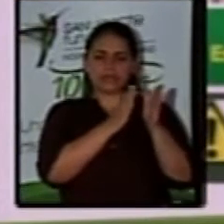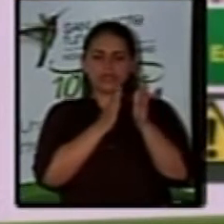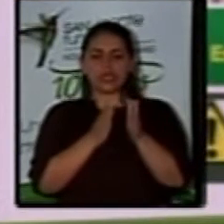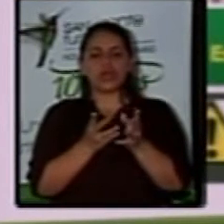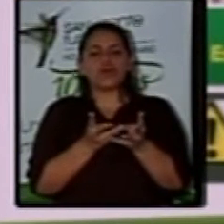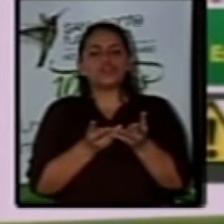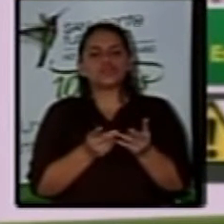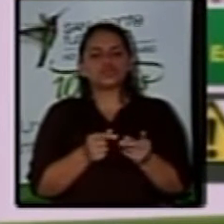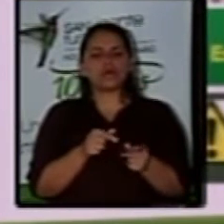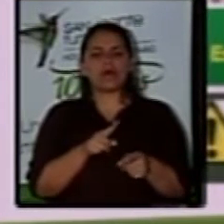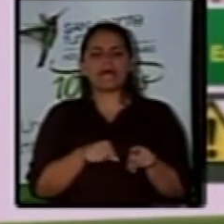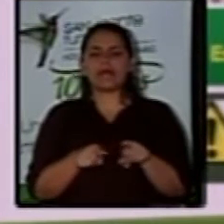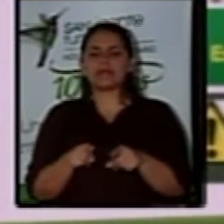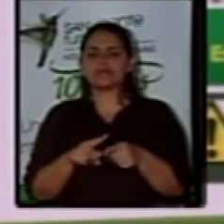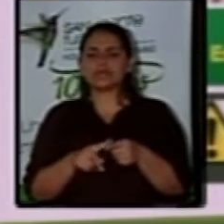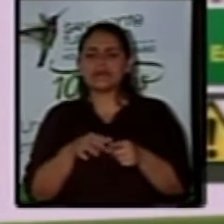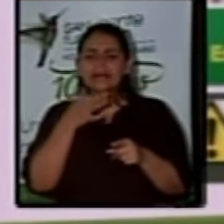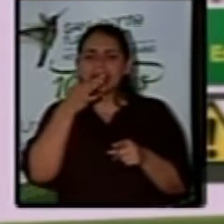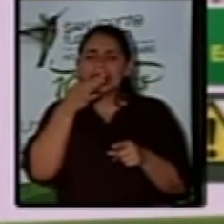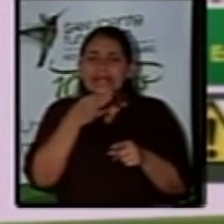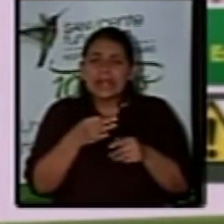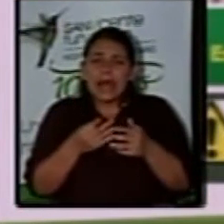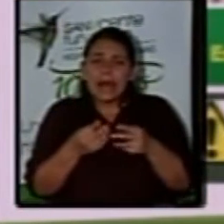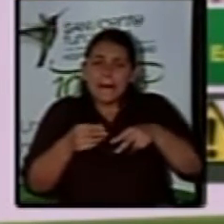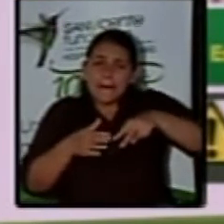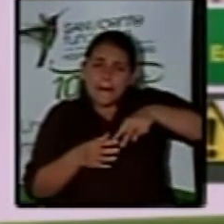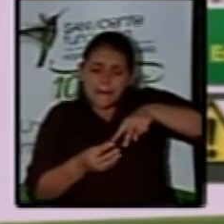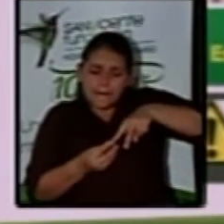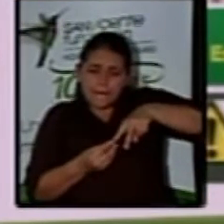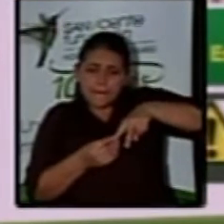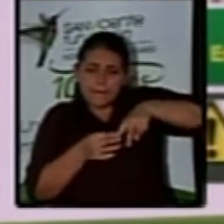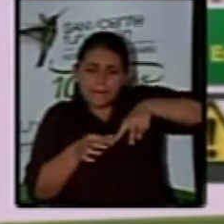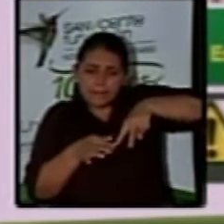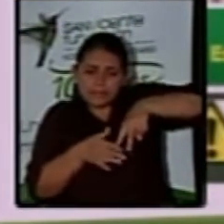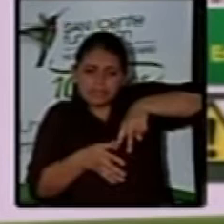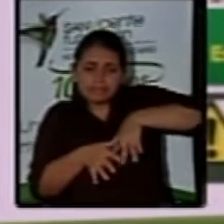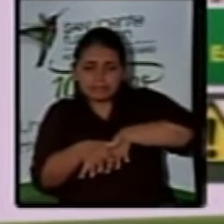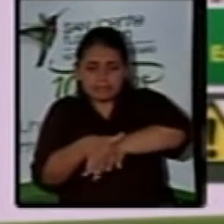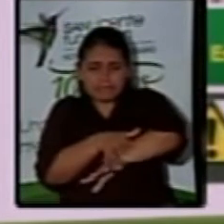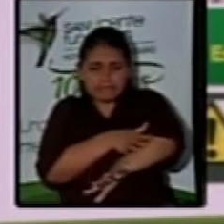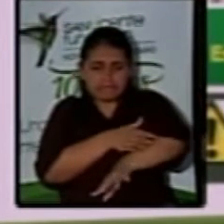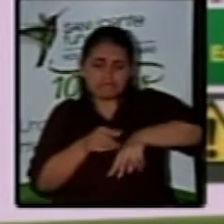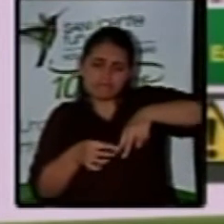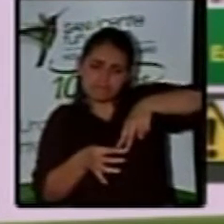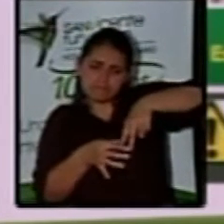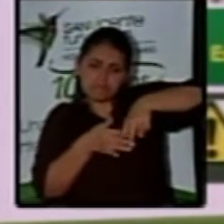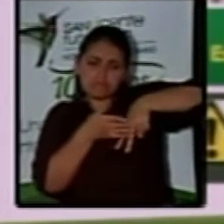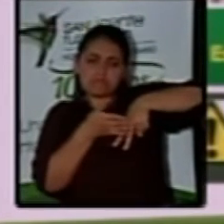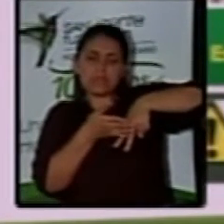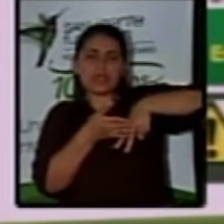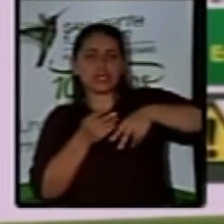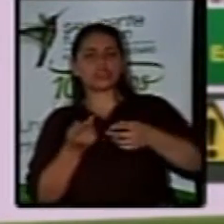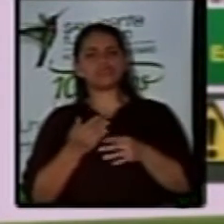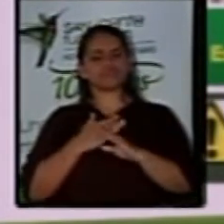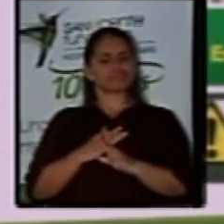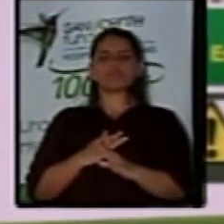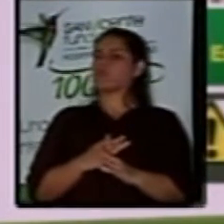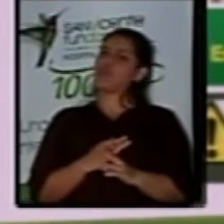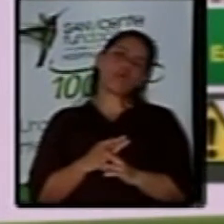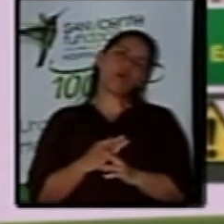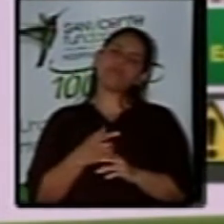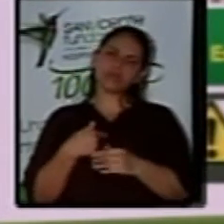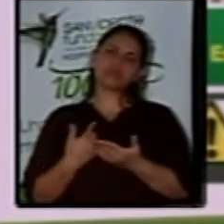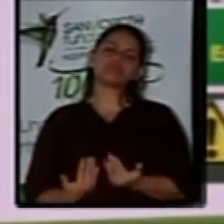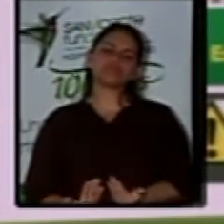las telangiectasias. Realmente no hay una evidencia de que las medias nos vayan a prevenir que ellas sigan apareciendo, pero